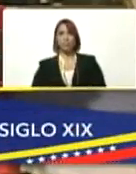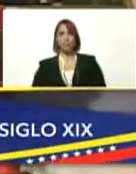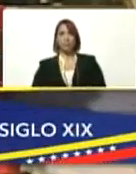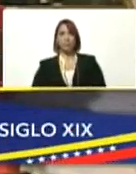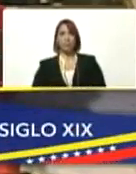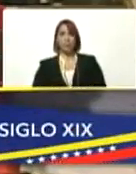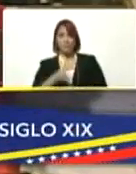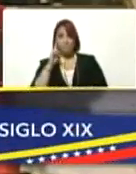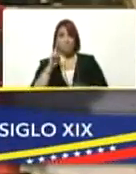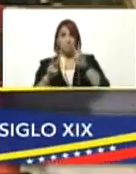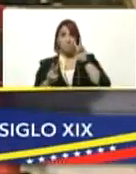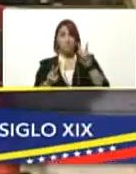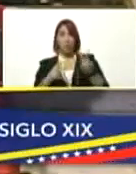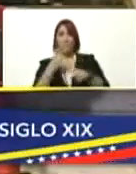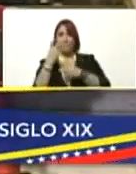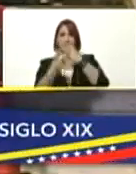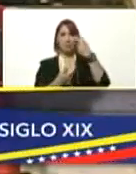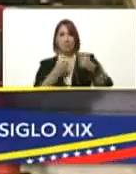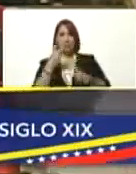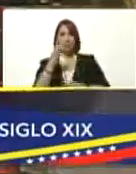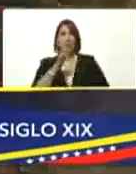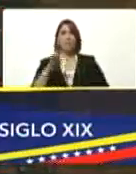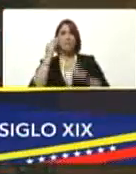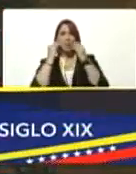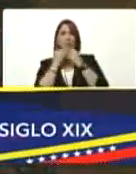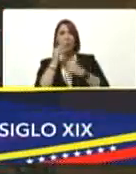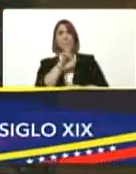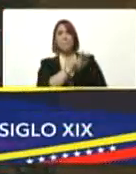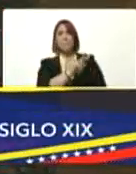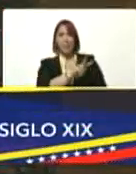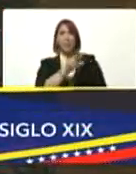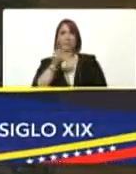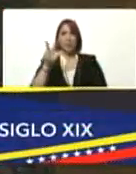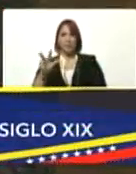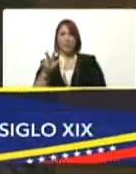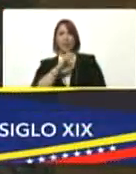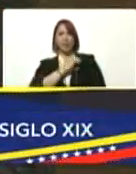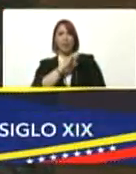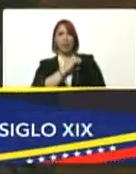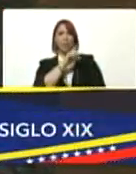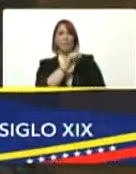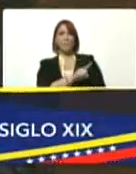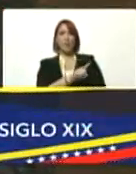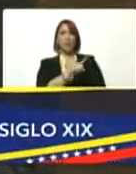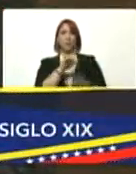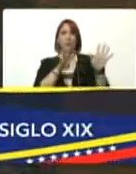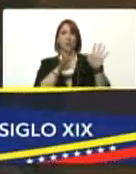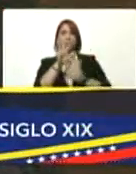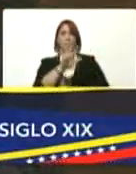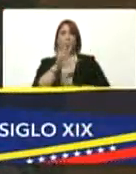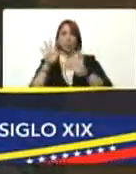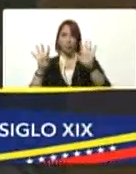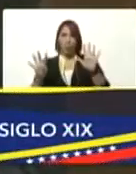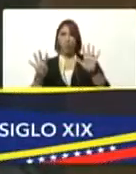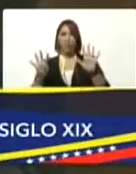el 23 de enero del año 1959 del acto más grande de la historia política